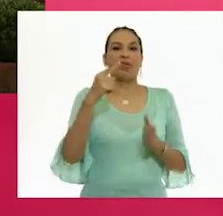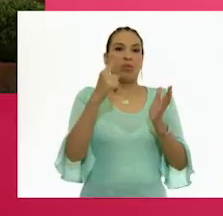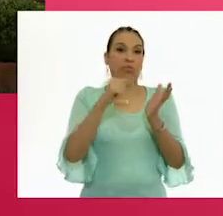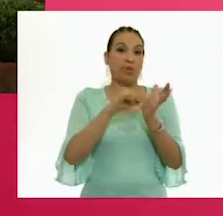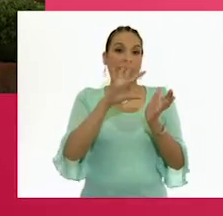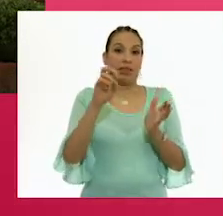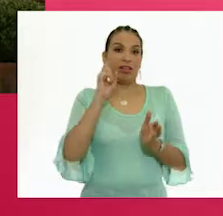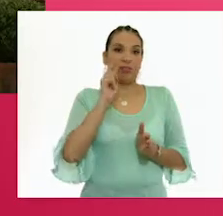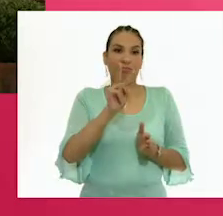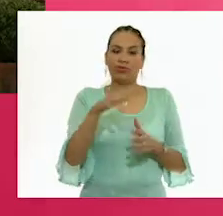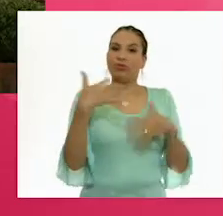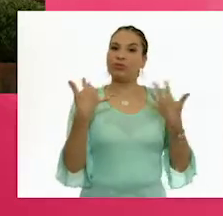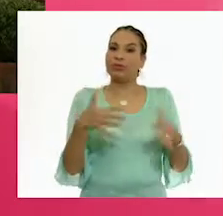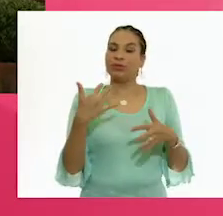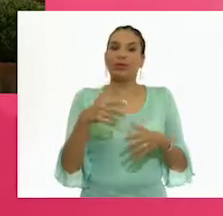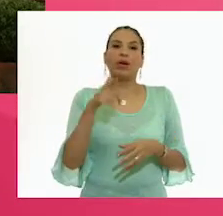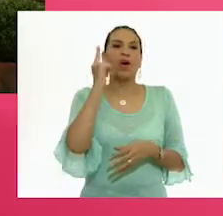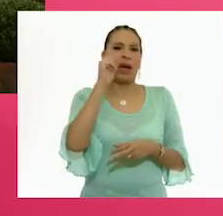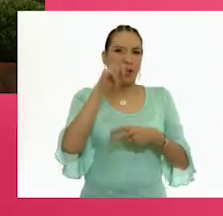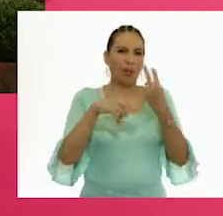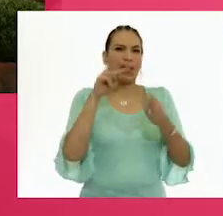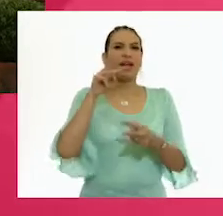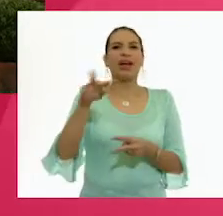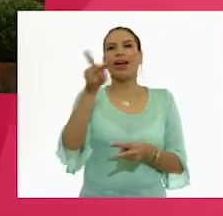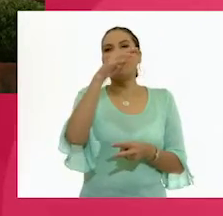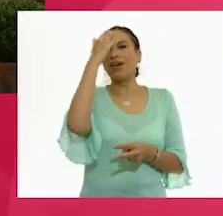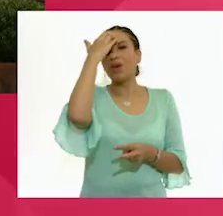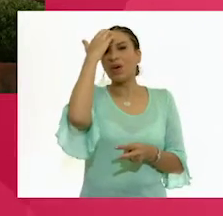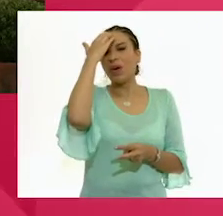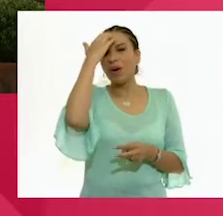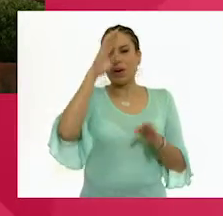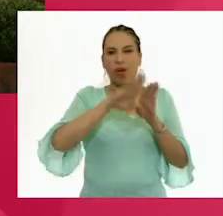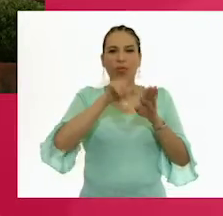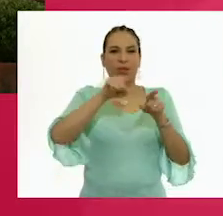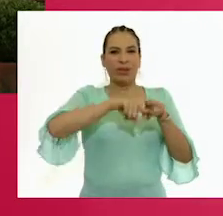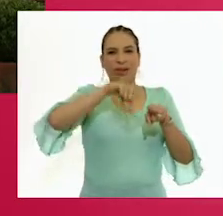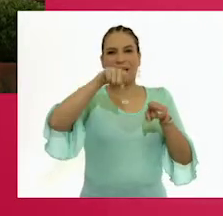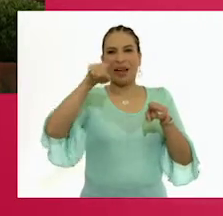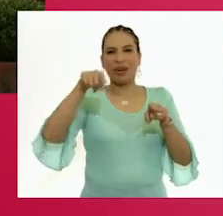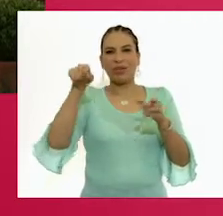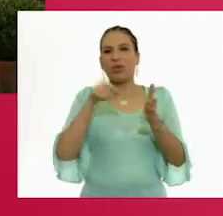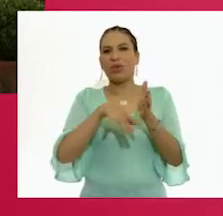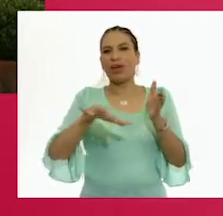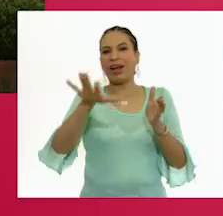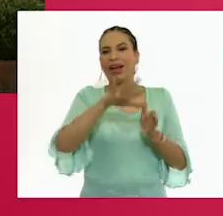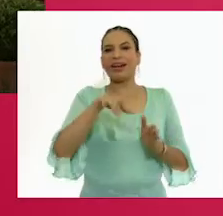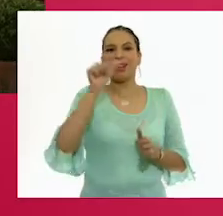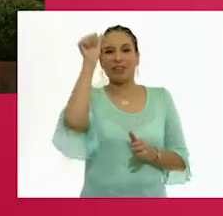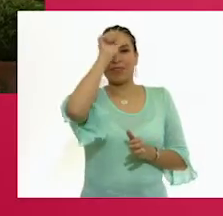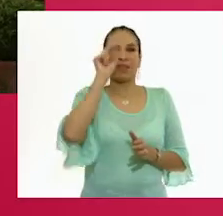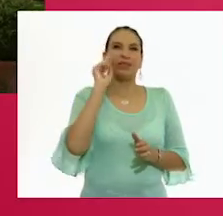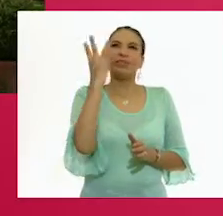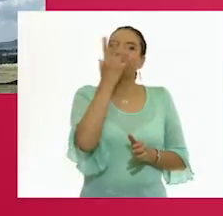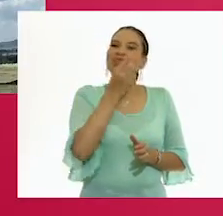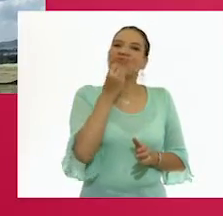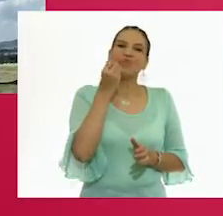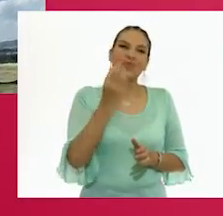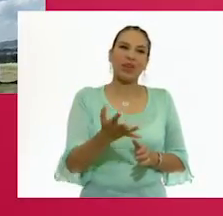ya está. Ojalá vayan a ver, conocer los arcos del Padre en Tepeyahualco. Es una obra